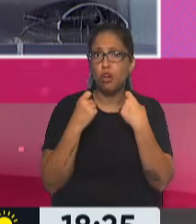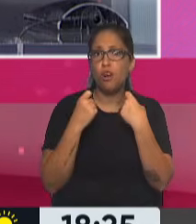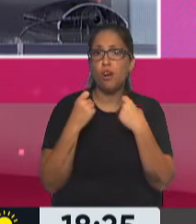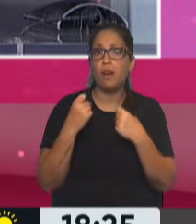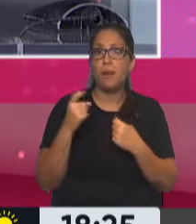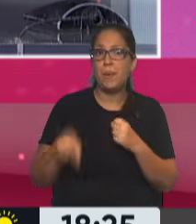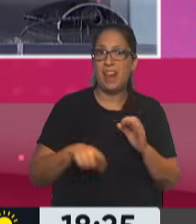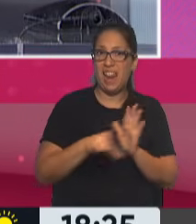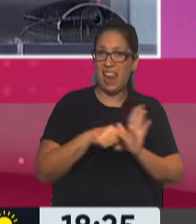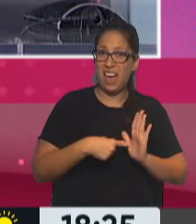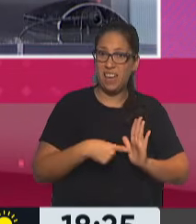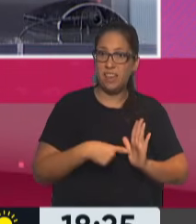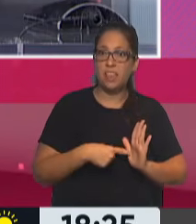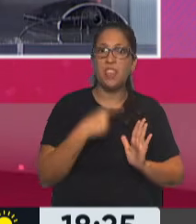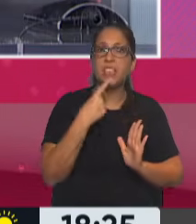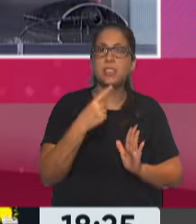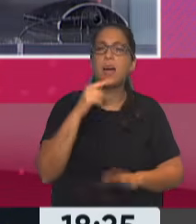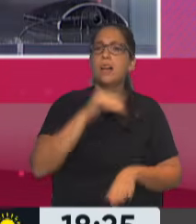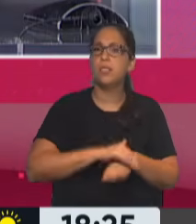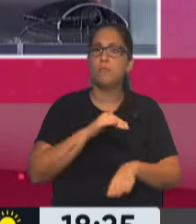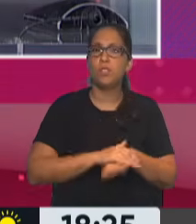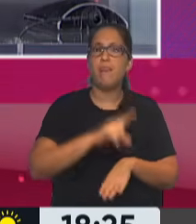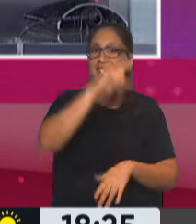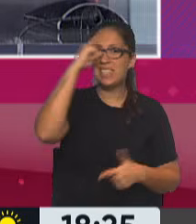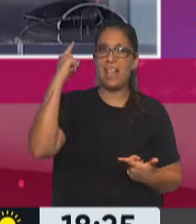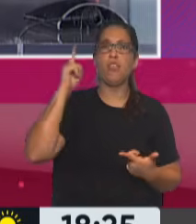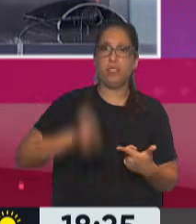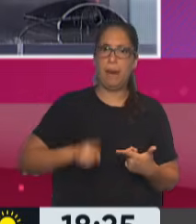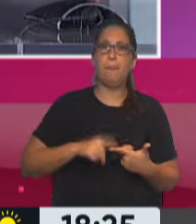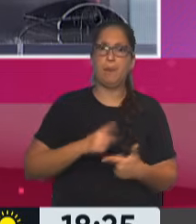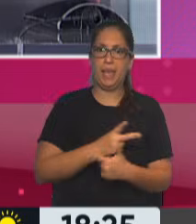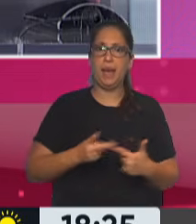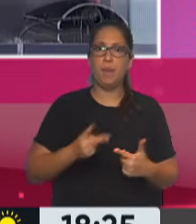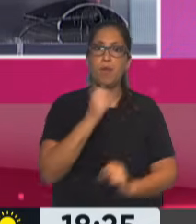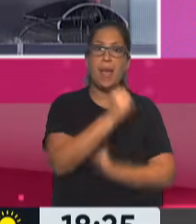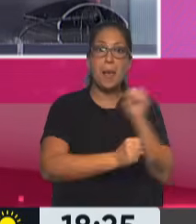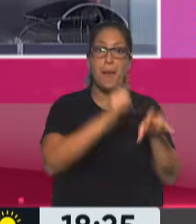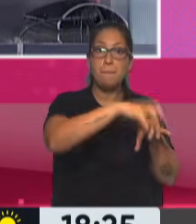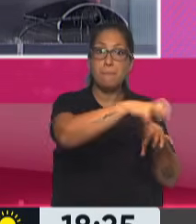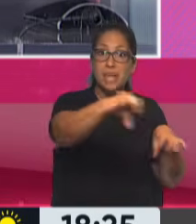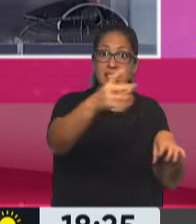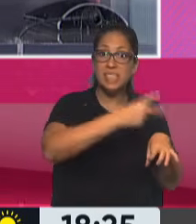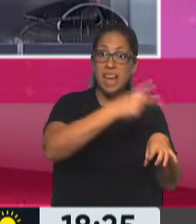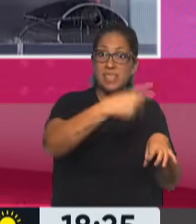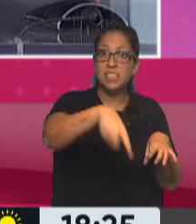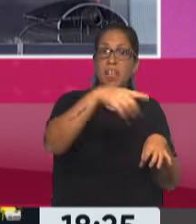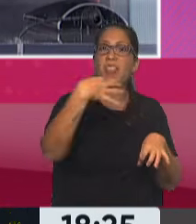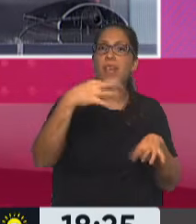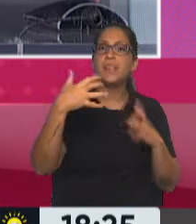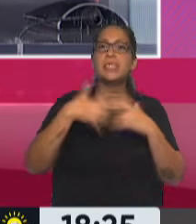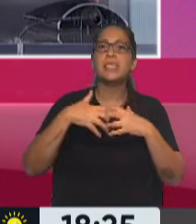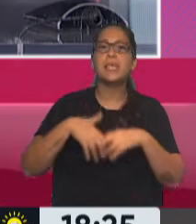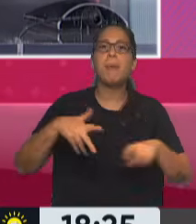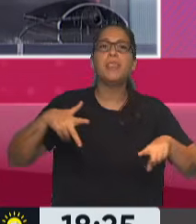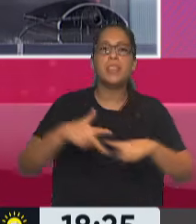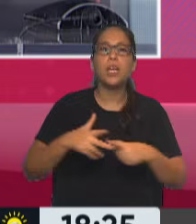jurídico es responsabilizar también al Estado, porque las empresas proveedoras van a tener que generar un sistema técnico